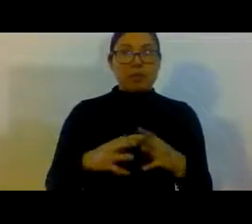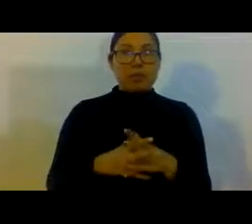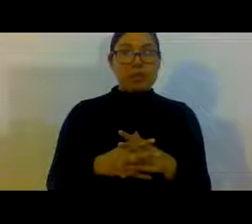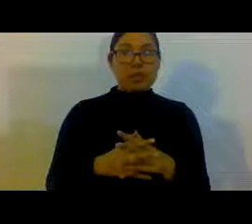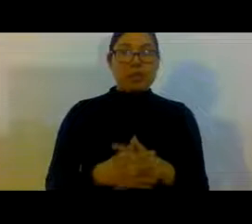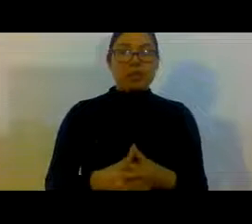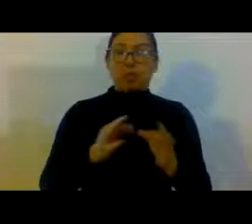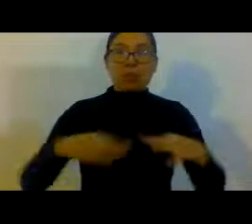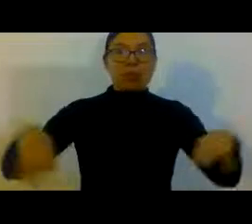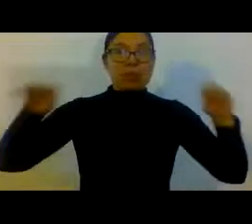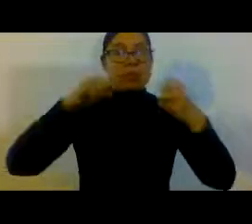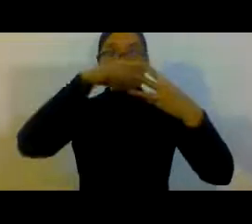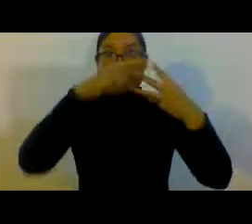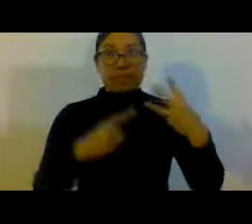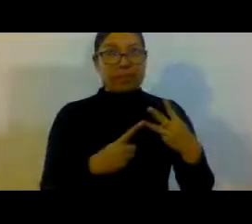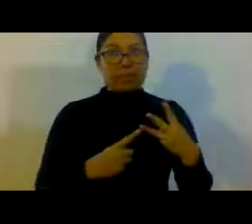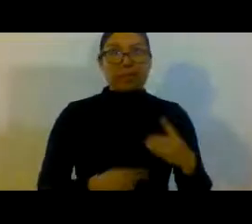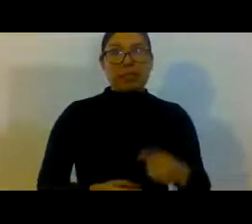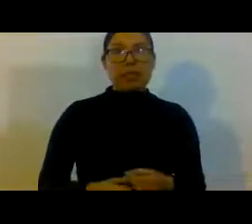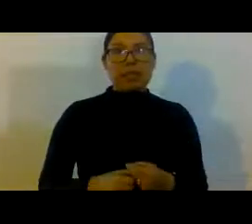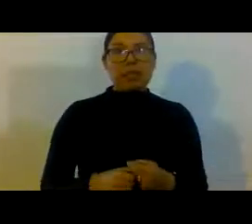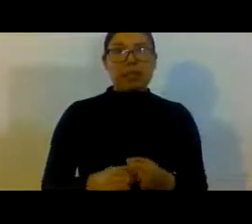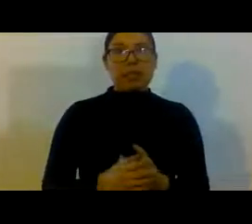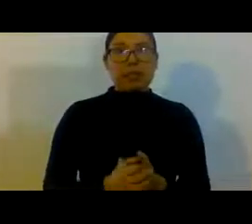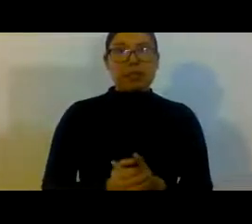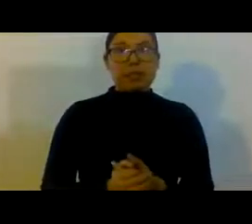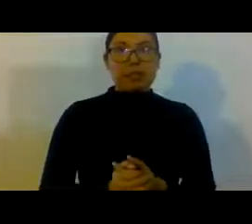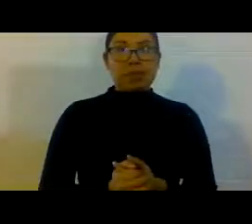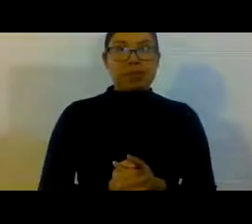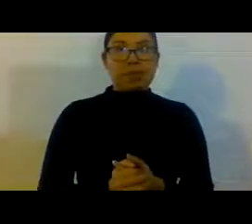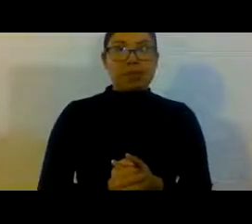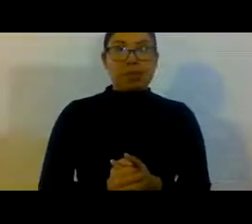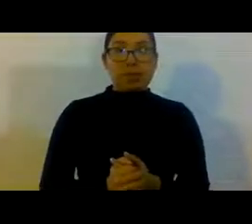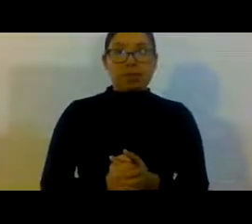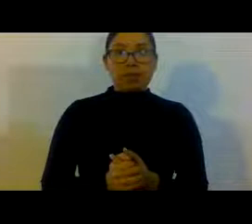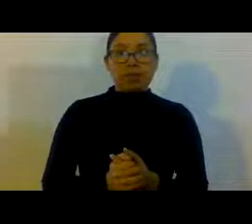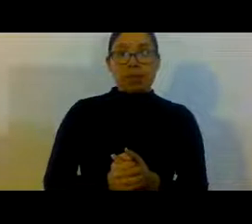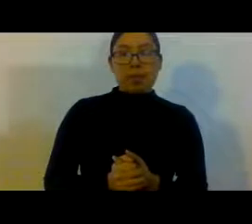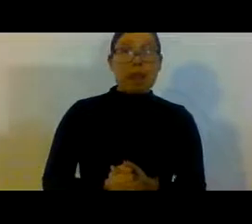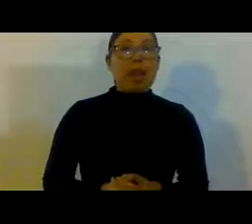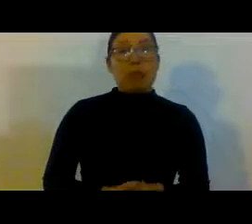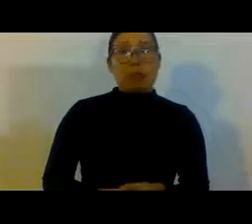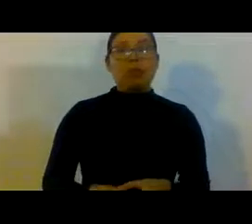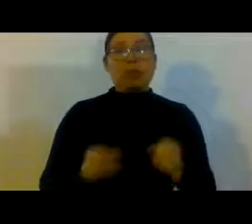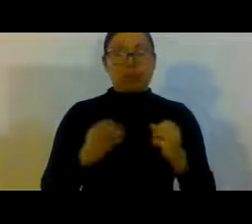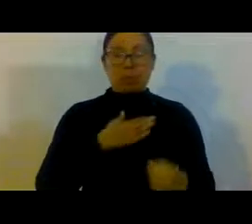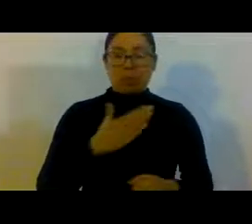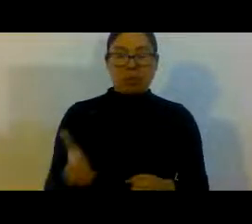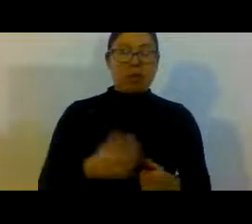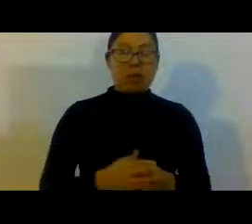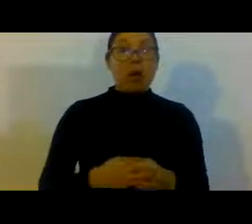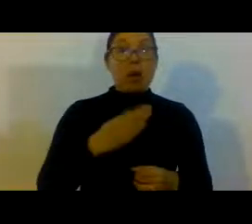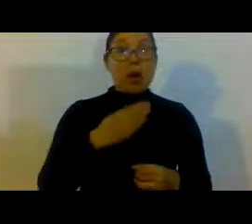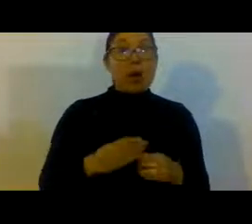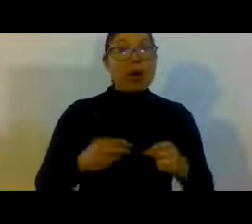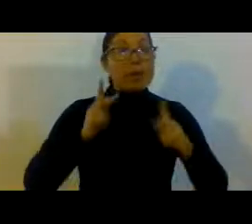canalizar. Y bueno, hablando ya directamente de este método DIME, se basa en, veíamos nuestros tres puntos